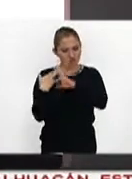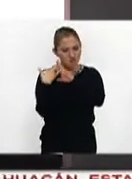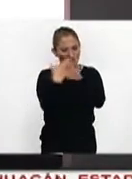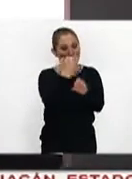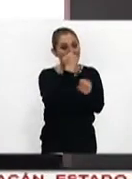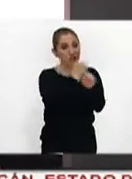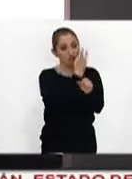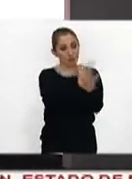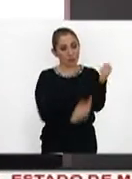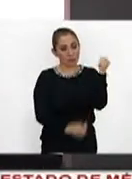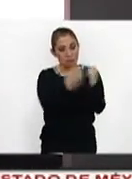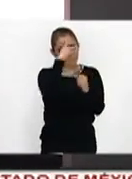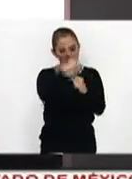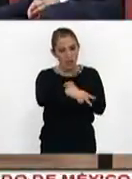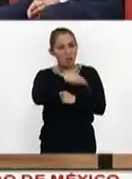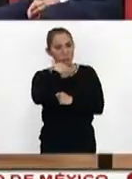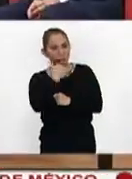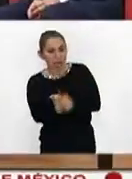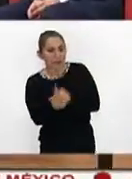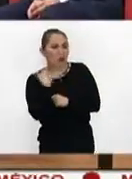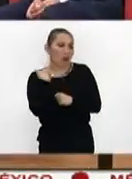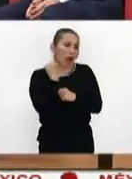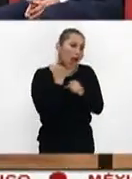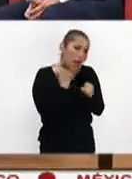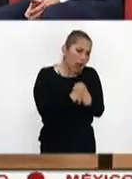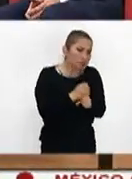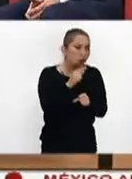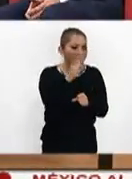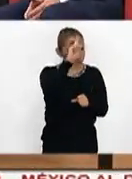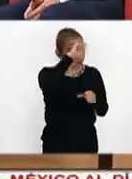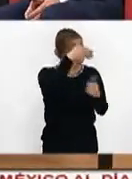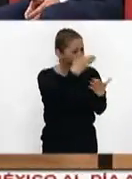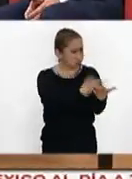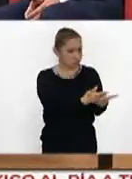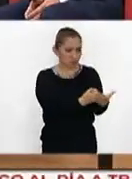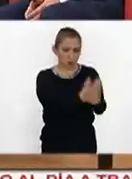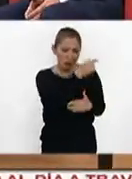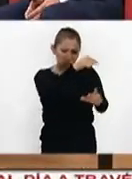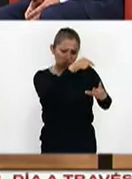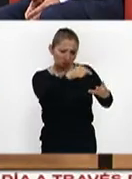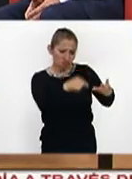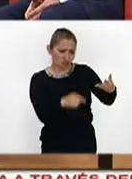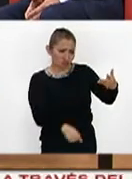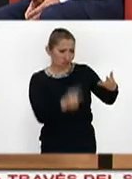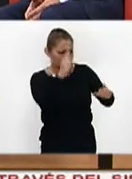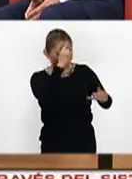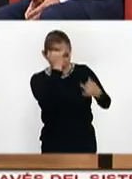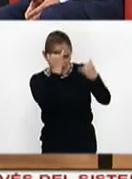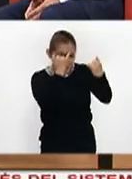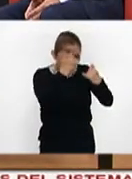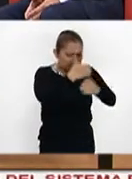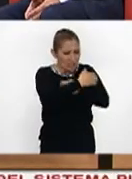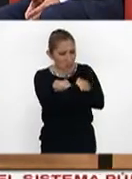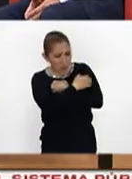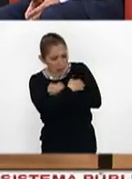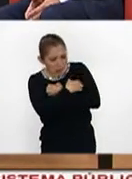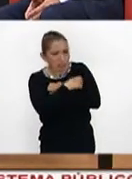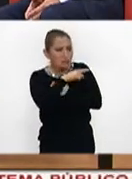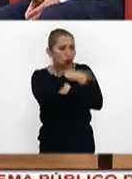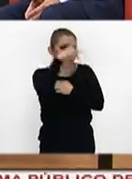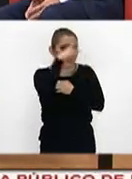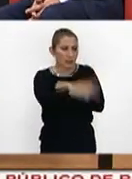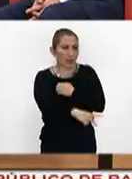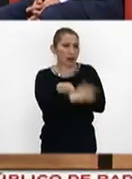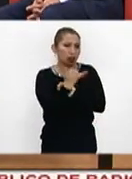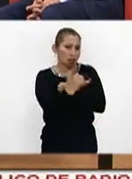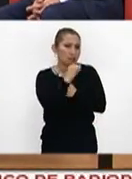también el año dual México-Alemania, un año donde se han propuesto nuevas iniciativas en educación en